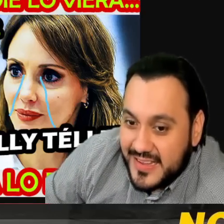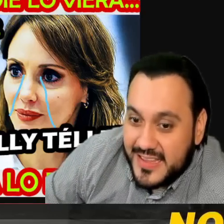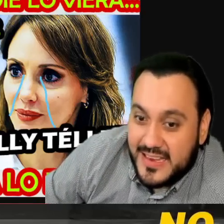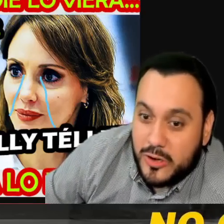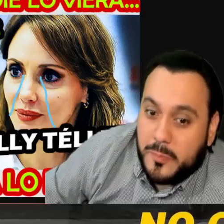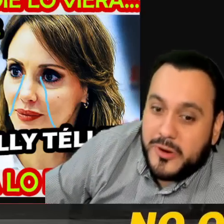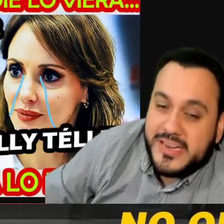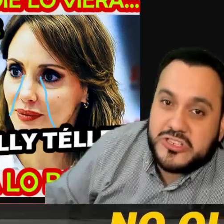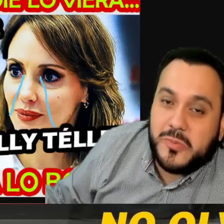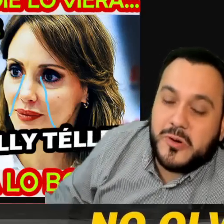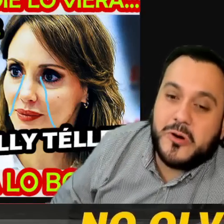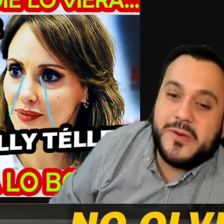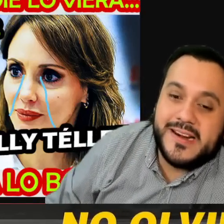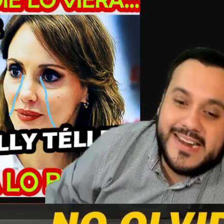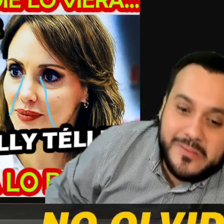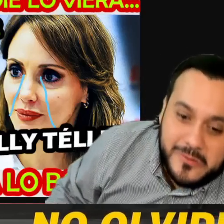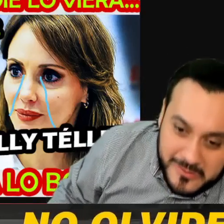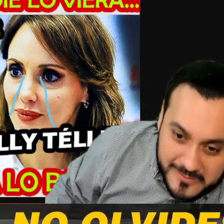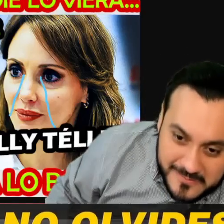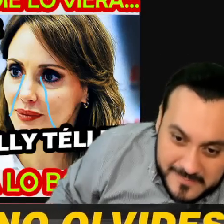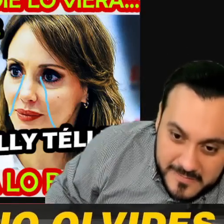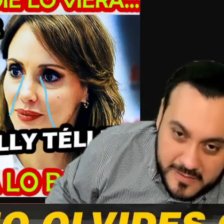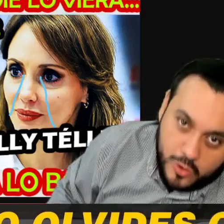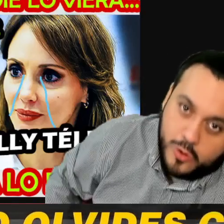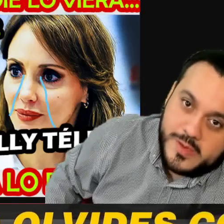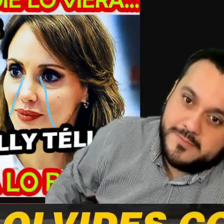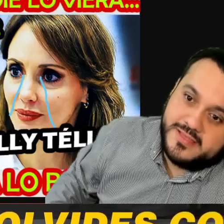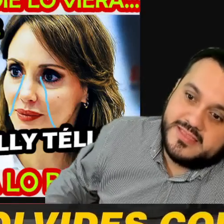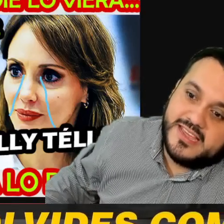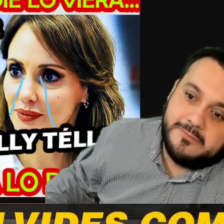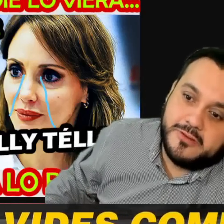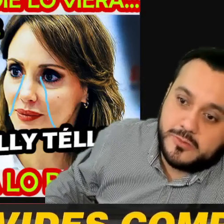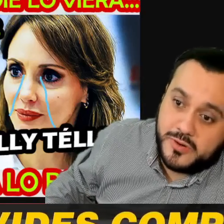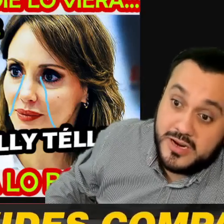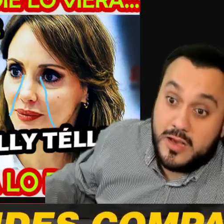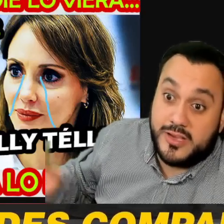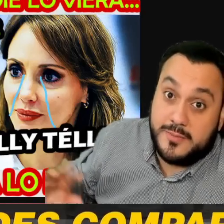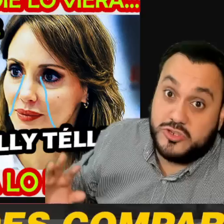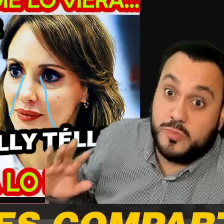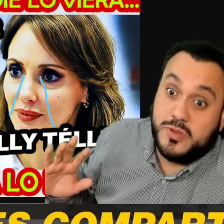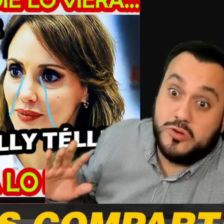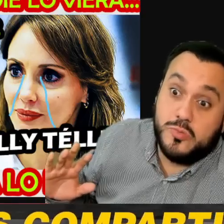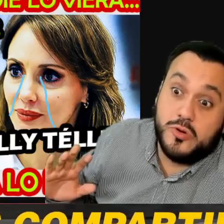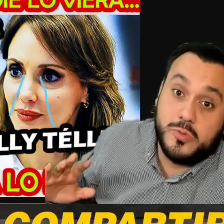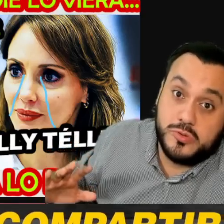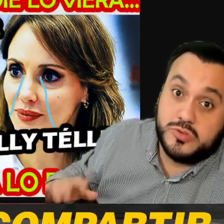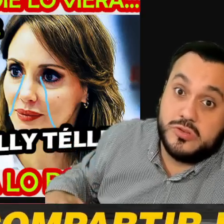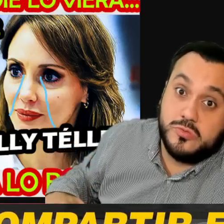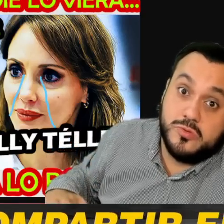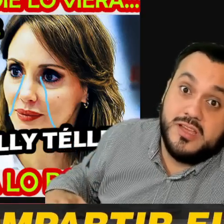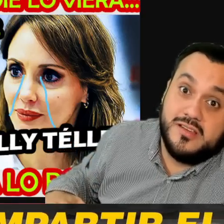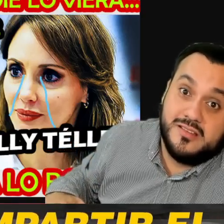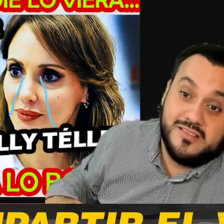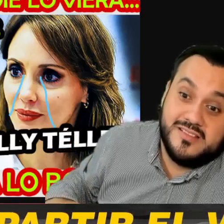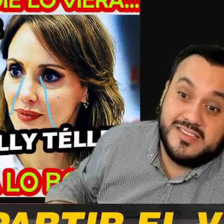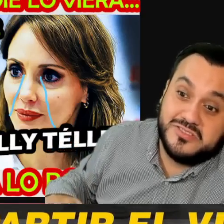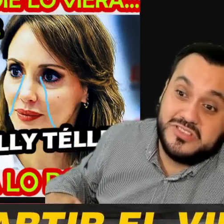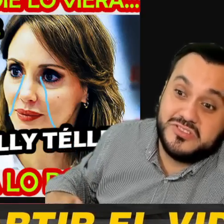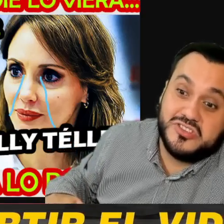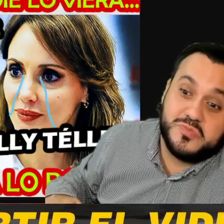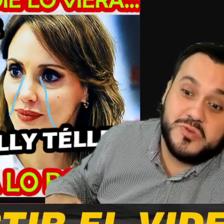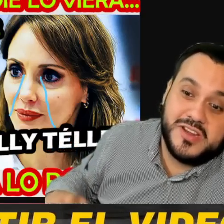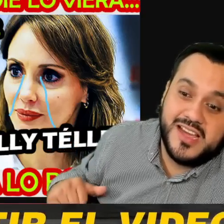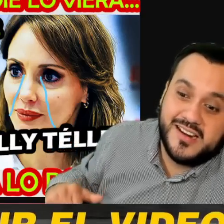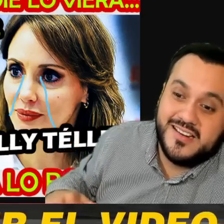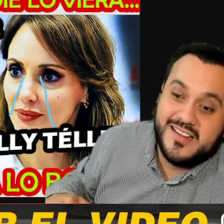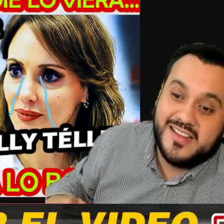lo pones como gobernador obviamente nadie votar por él aunque me sorprendió el número de votos que tuvo eso sí